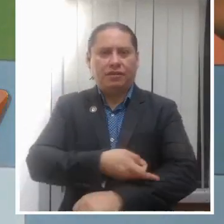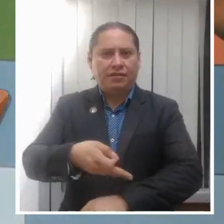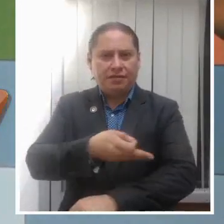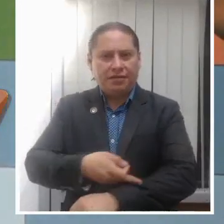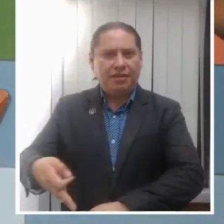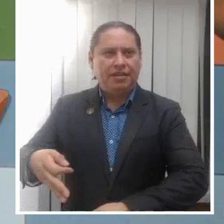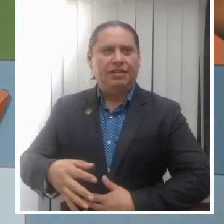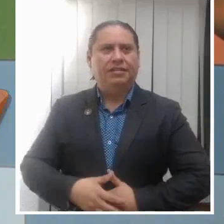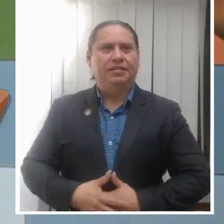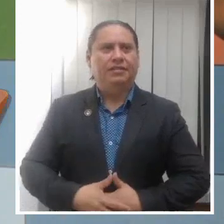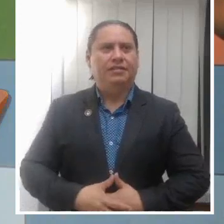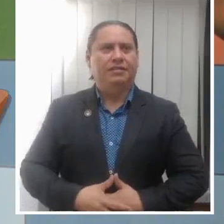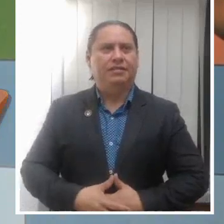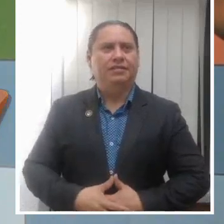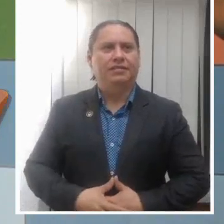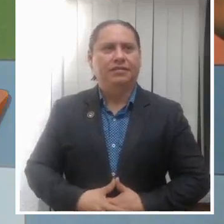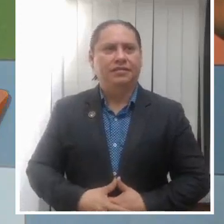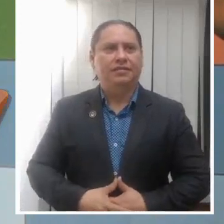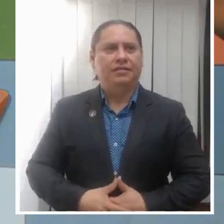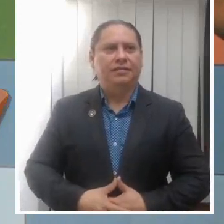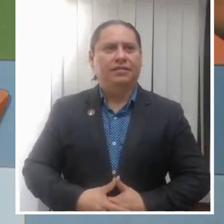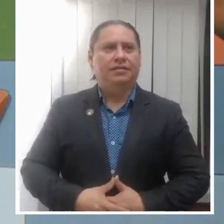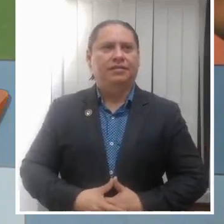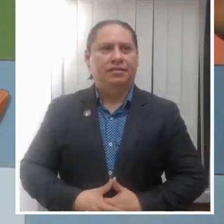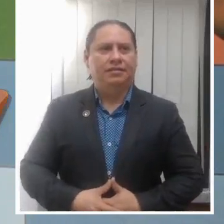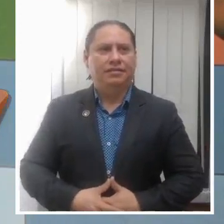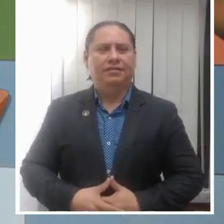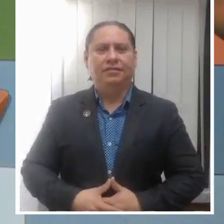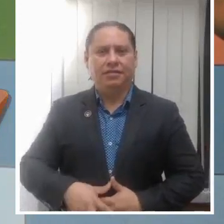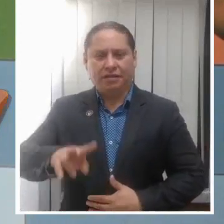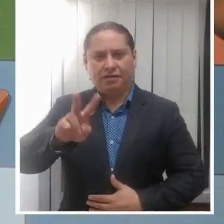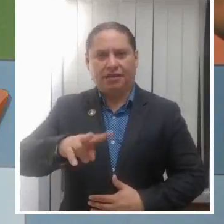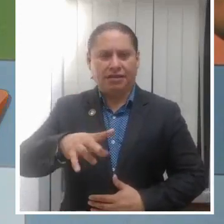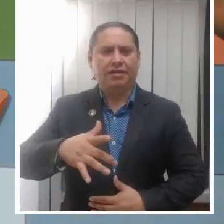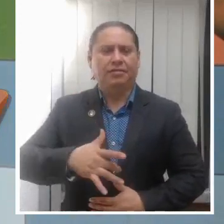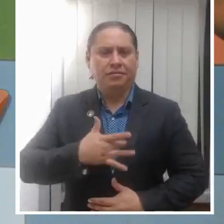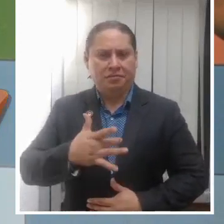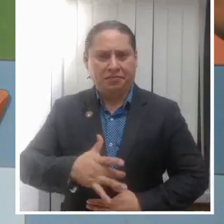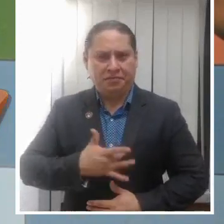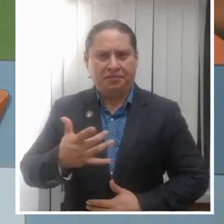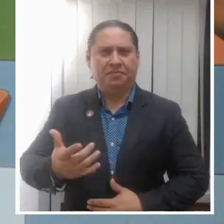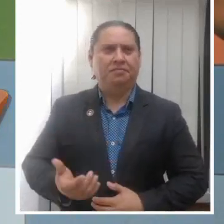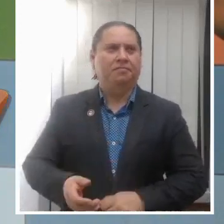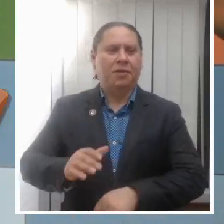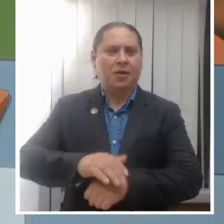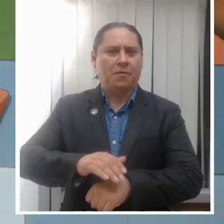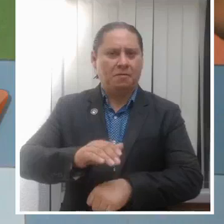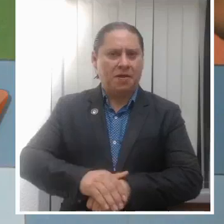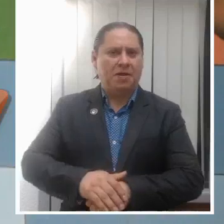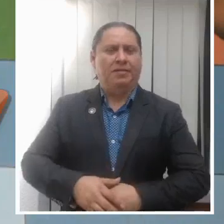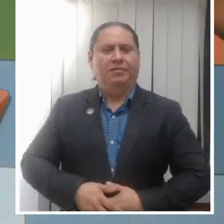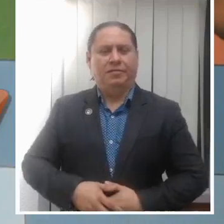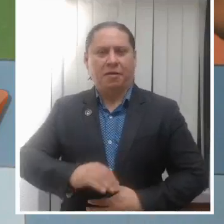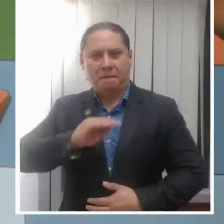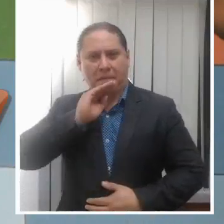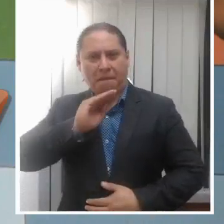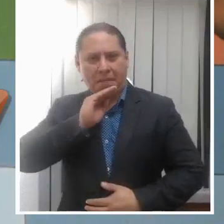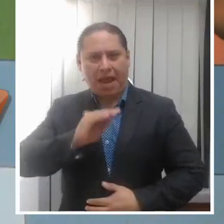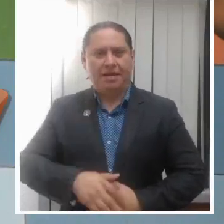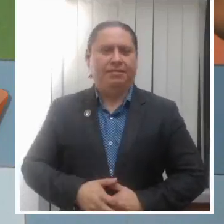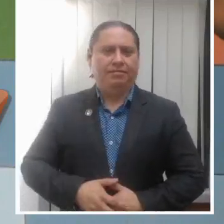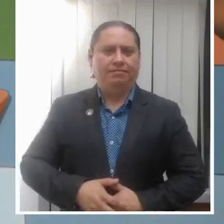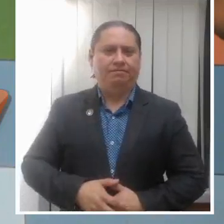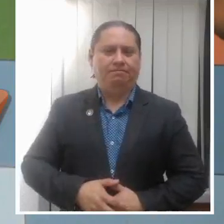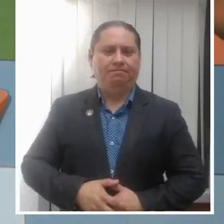familiares y qué honra tener una amiga, una madre, una gran